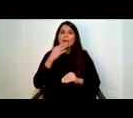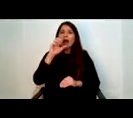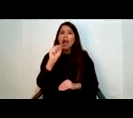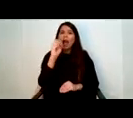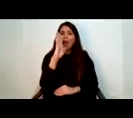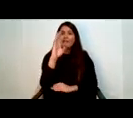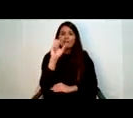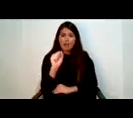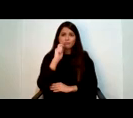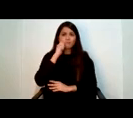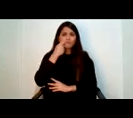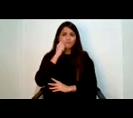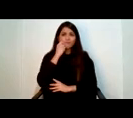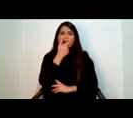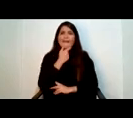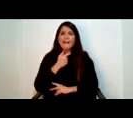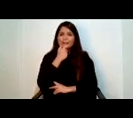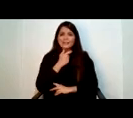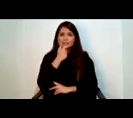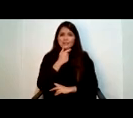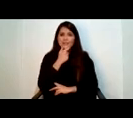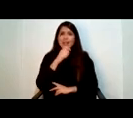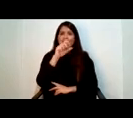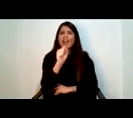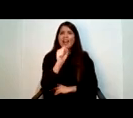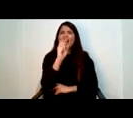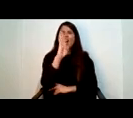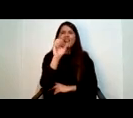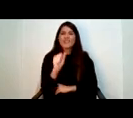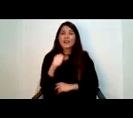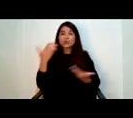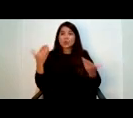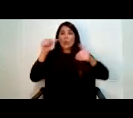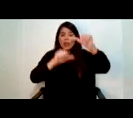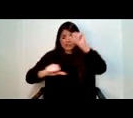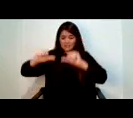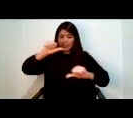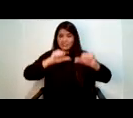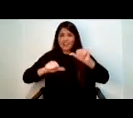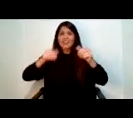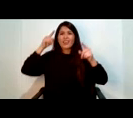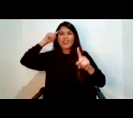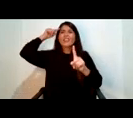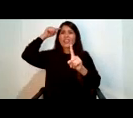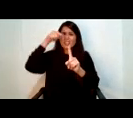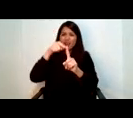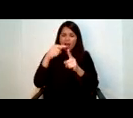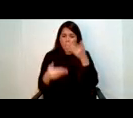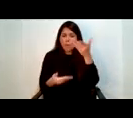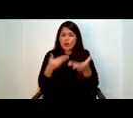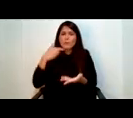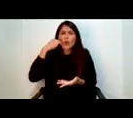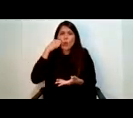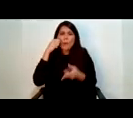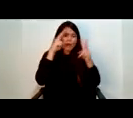que es en inglés. ABA es una ciencia que se dedica a estudiar el comportamiento humano y hablamos